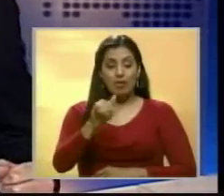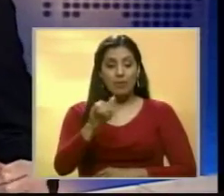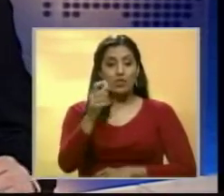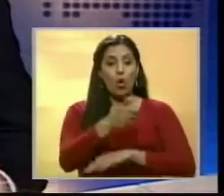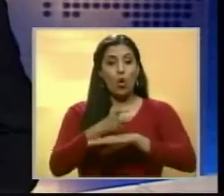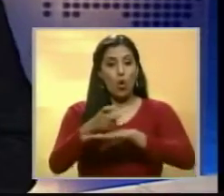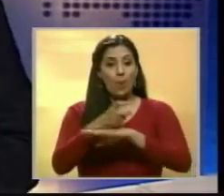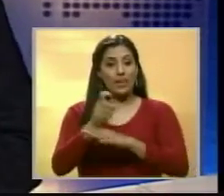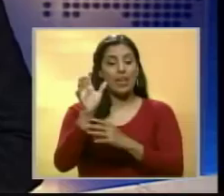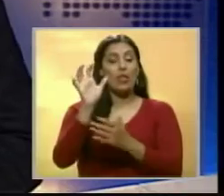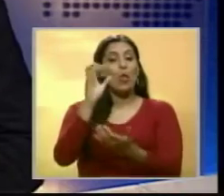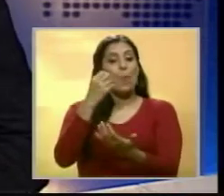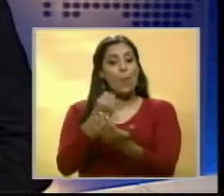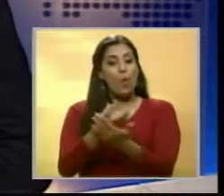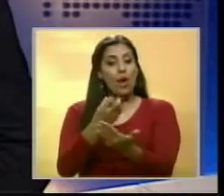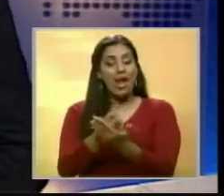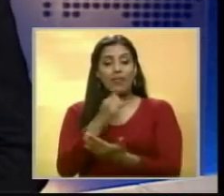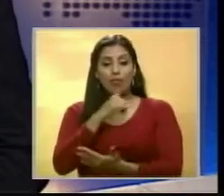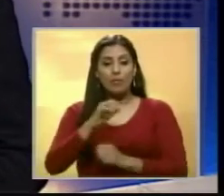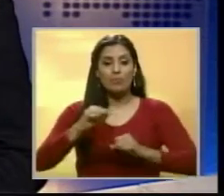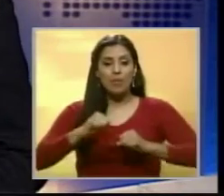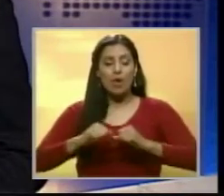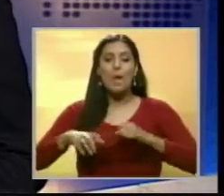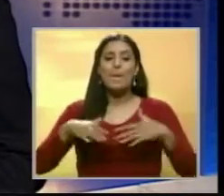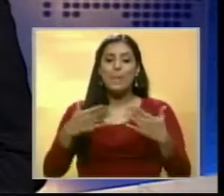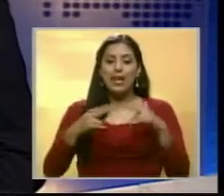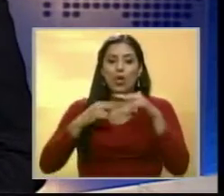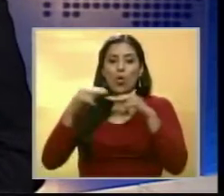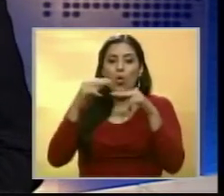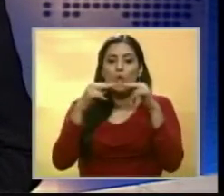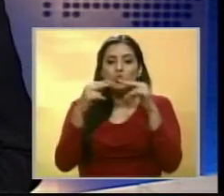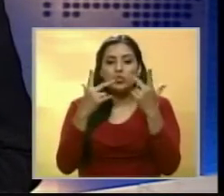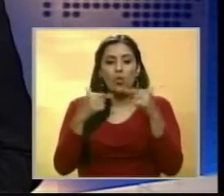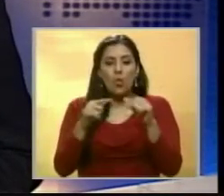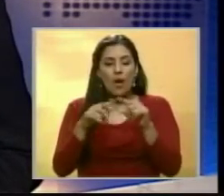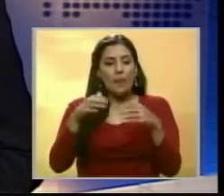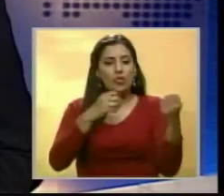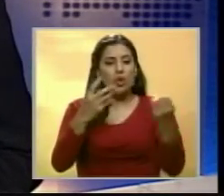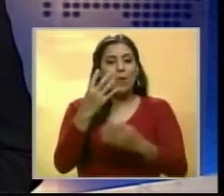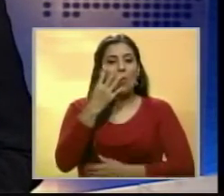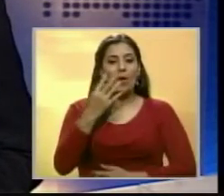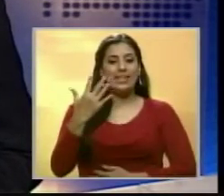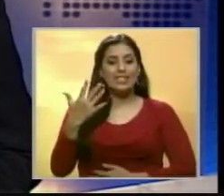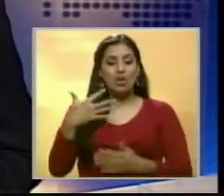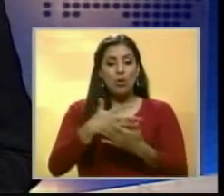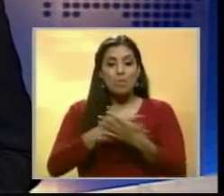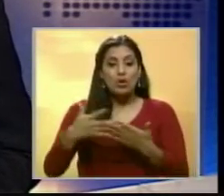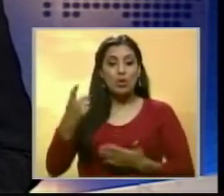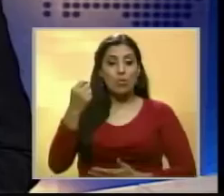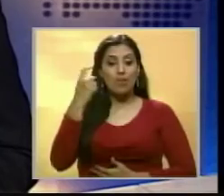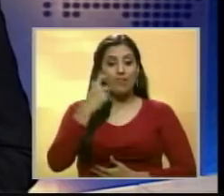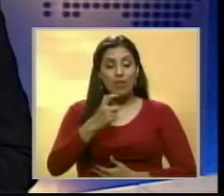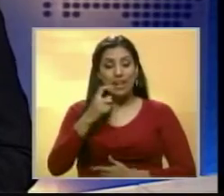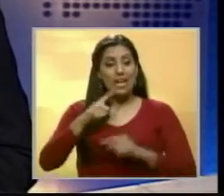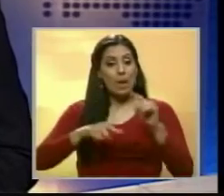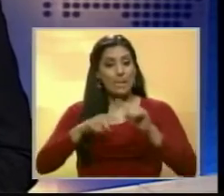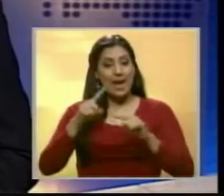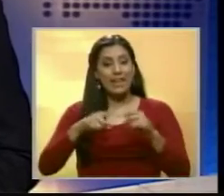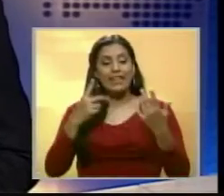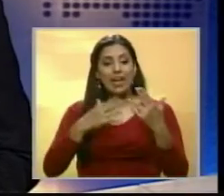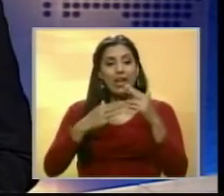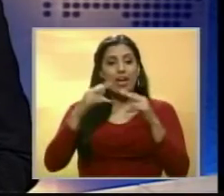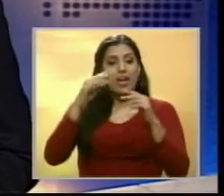la gobernadora de Monagas, Yelice Santaella, activó el motor construcción en la entidad con la entrega de 45 millones de bolívares en recursos a